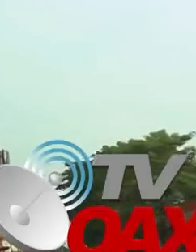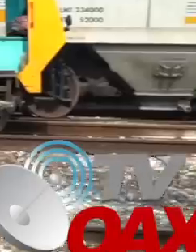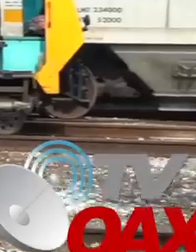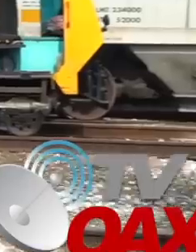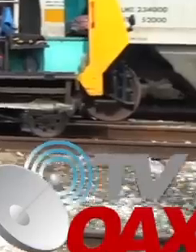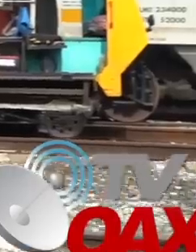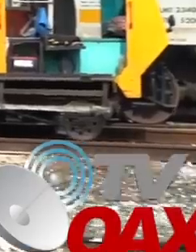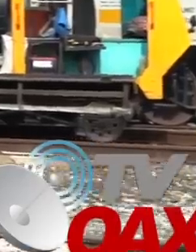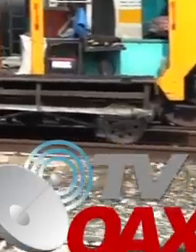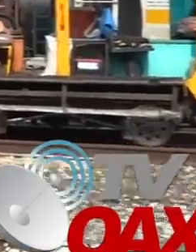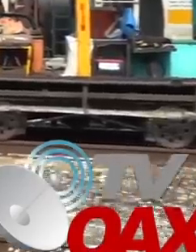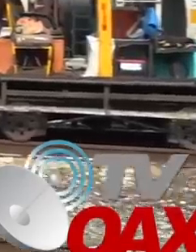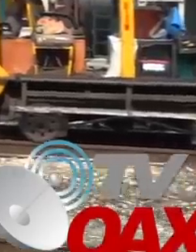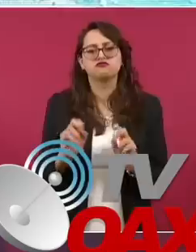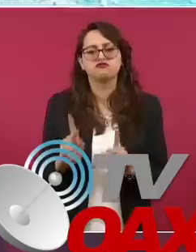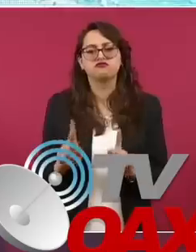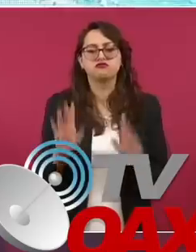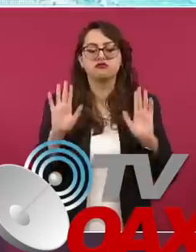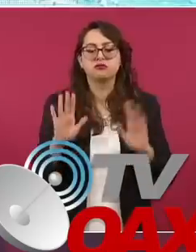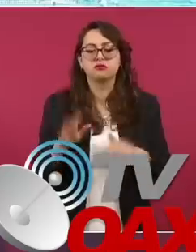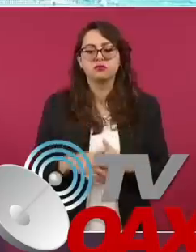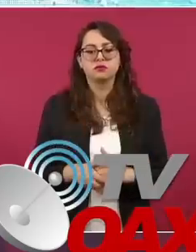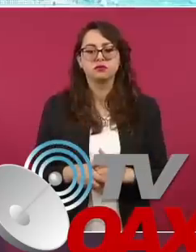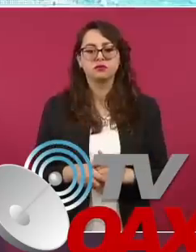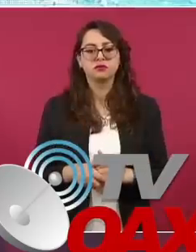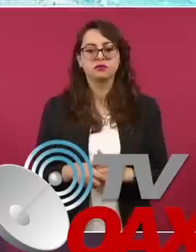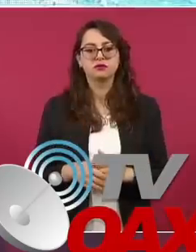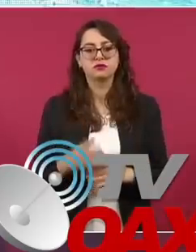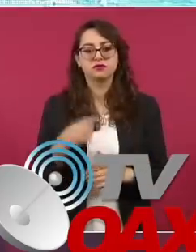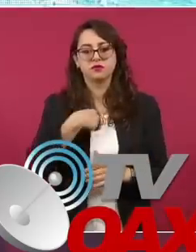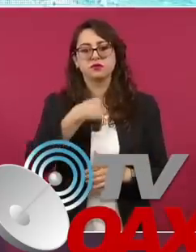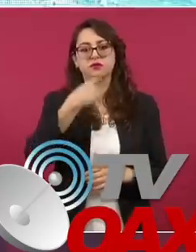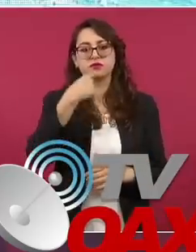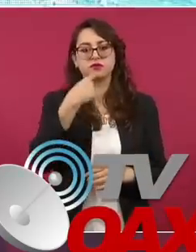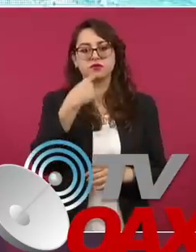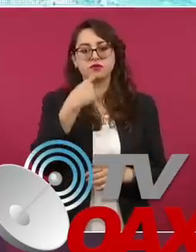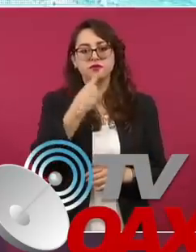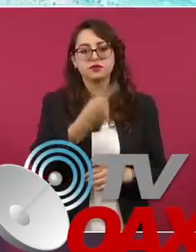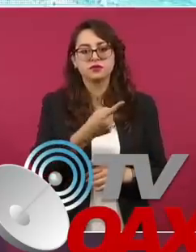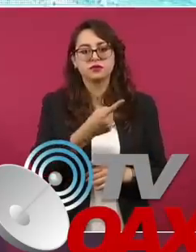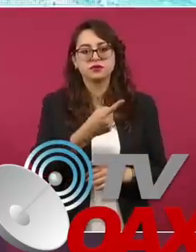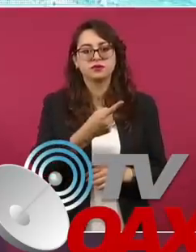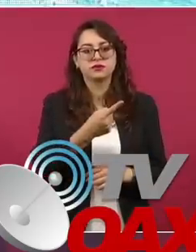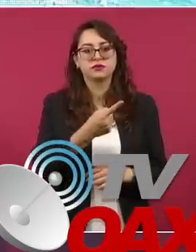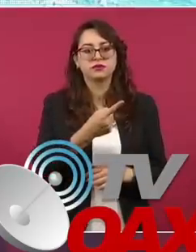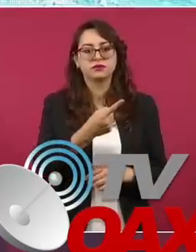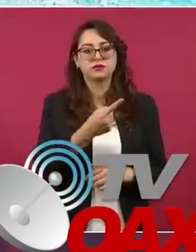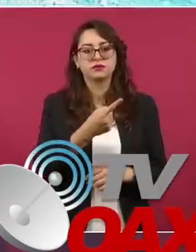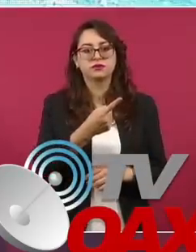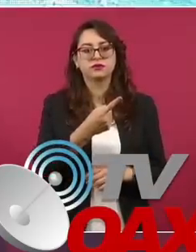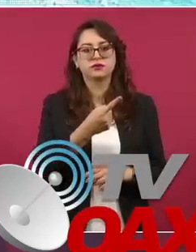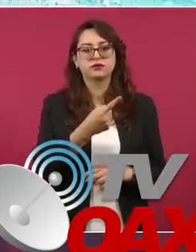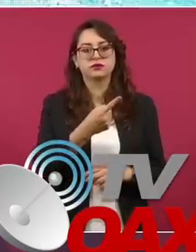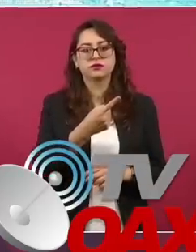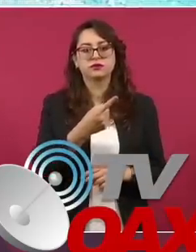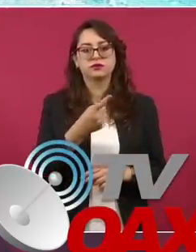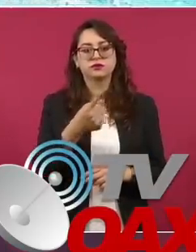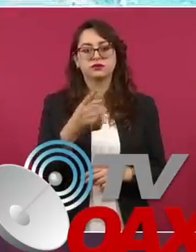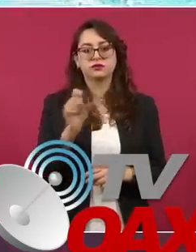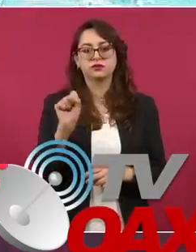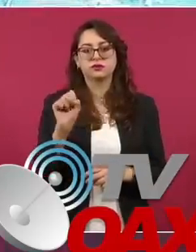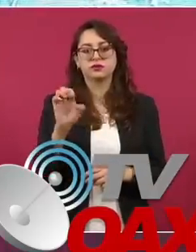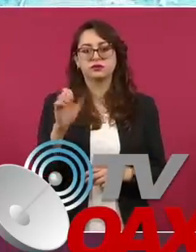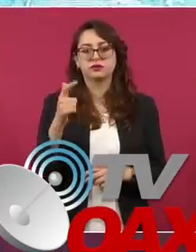interoceánico, quien no permitía que el proyecto de nación del presidente avanzara. Y ante esto, el